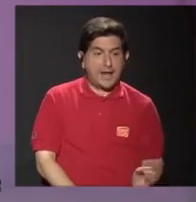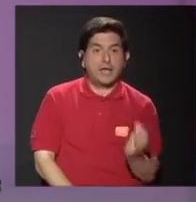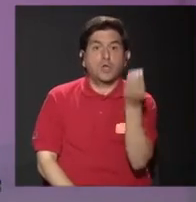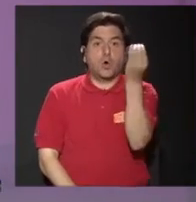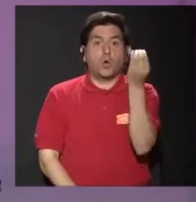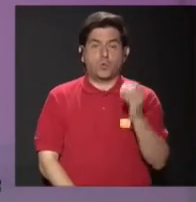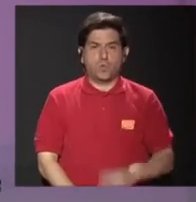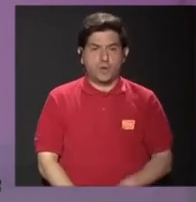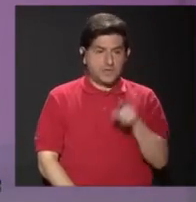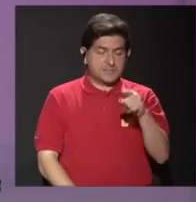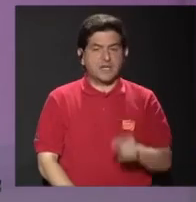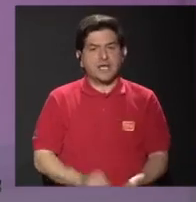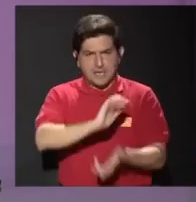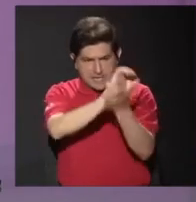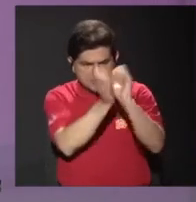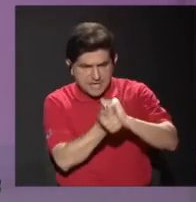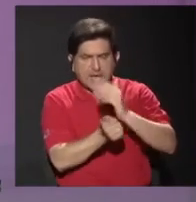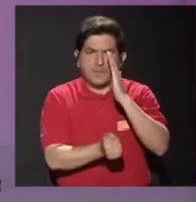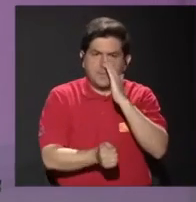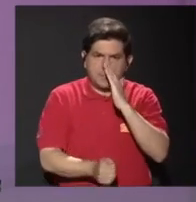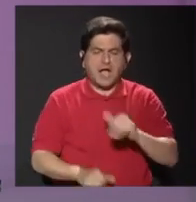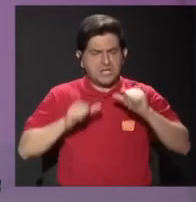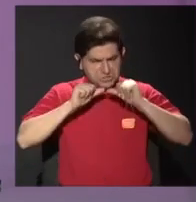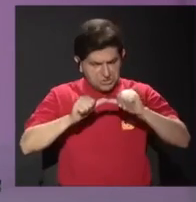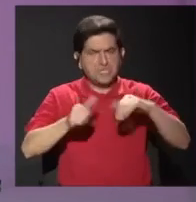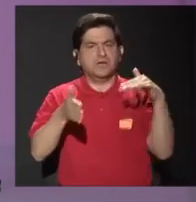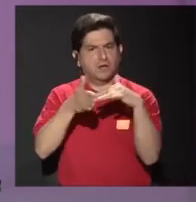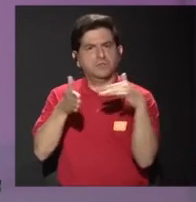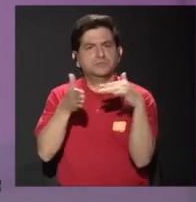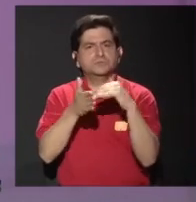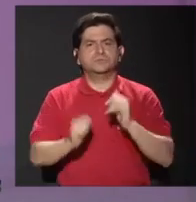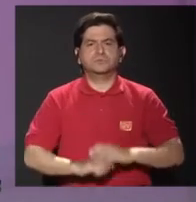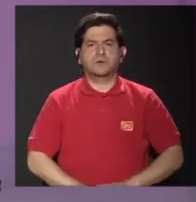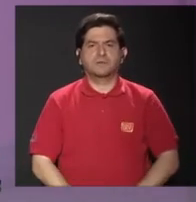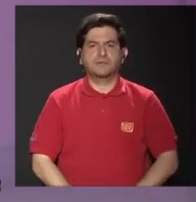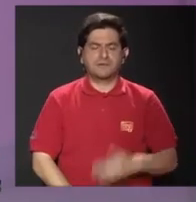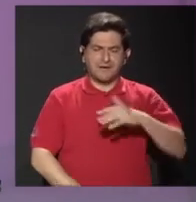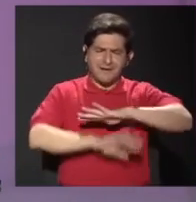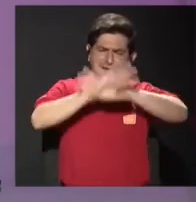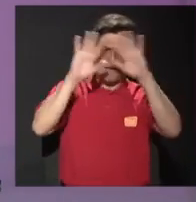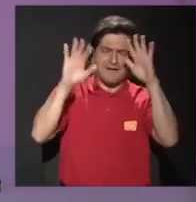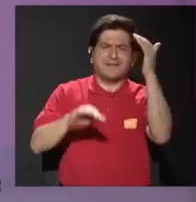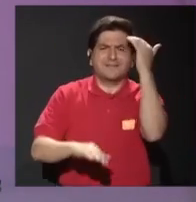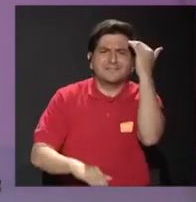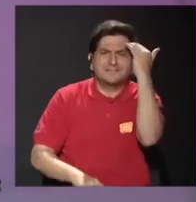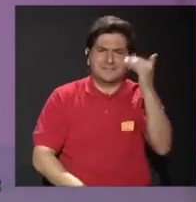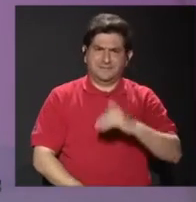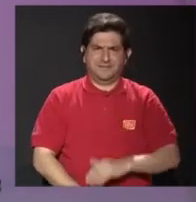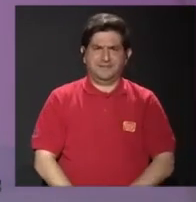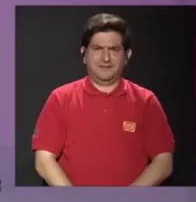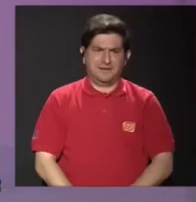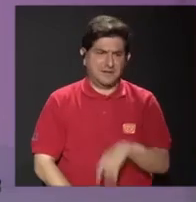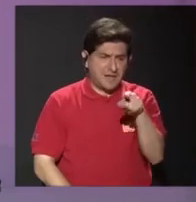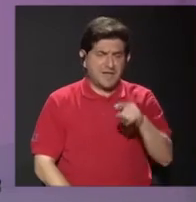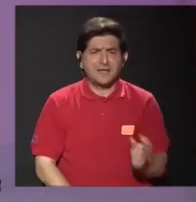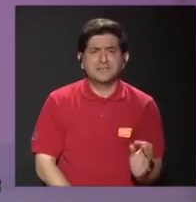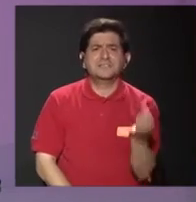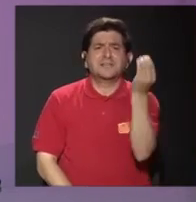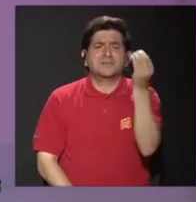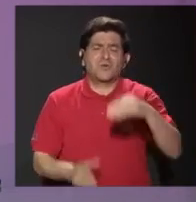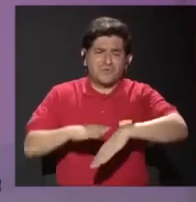que se convierten en madres permanezcan en el sistema educativo tenemos la claridad absoluta de que si estas